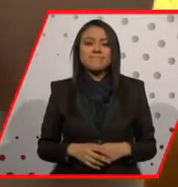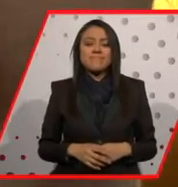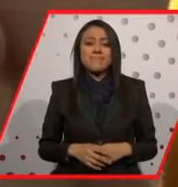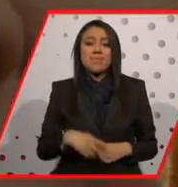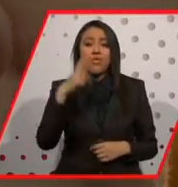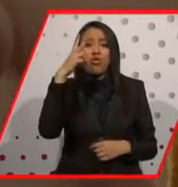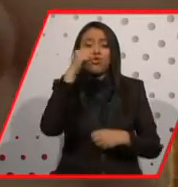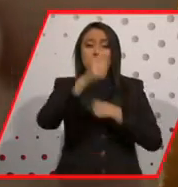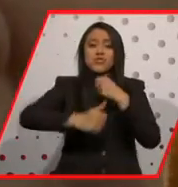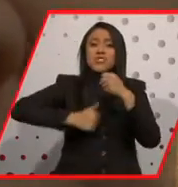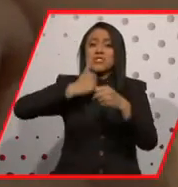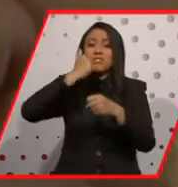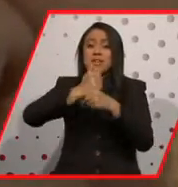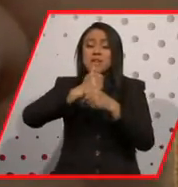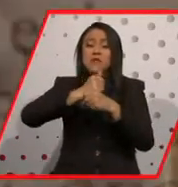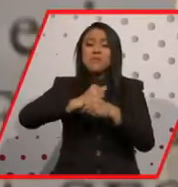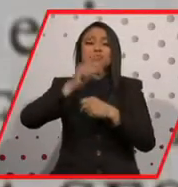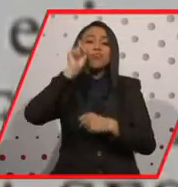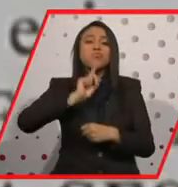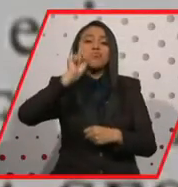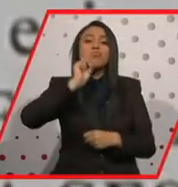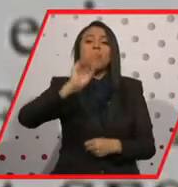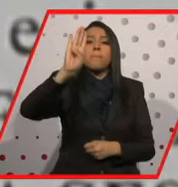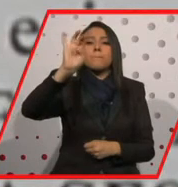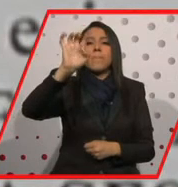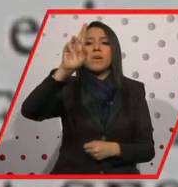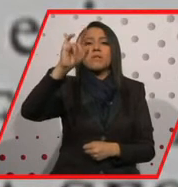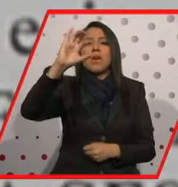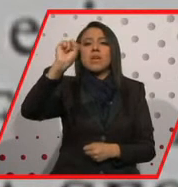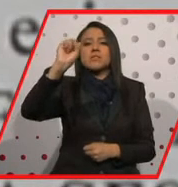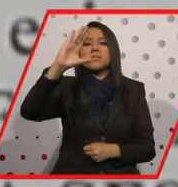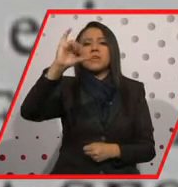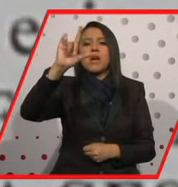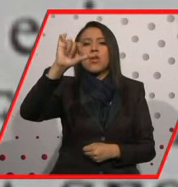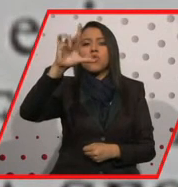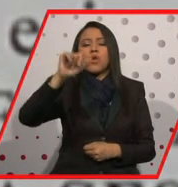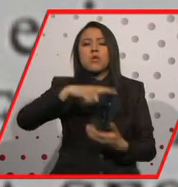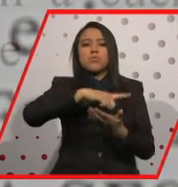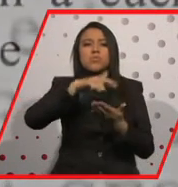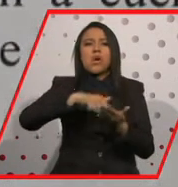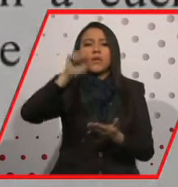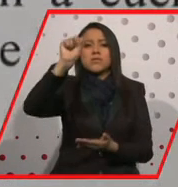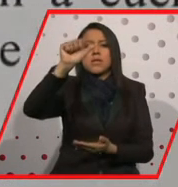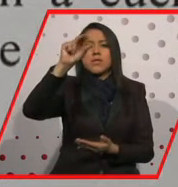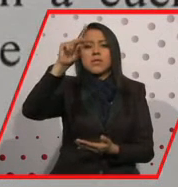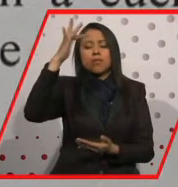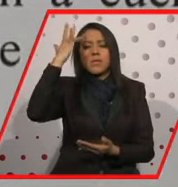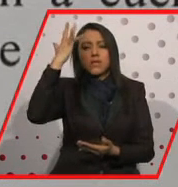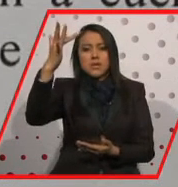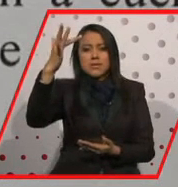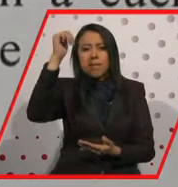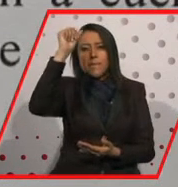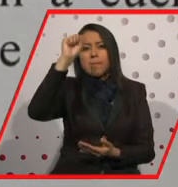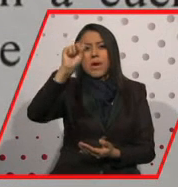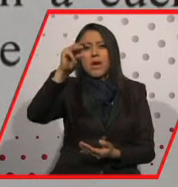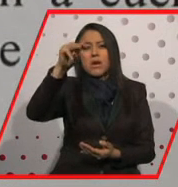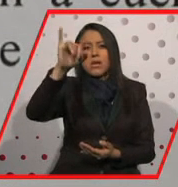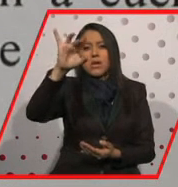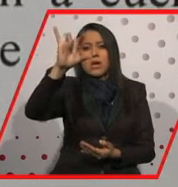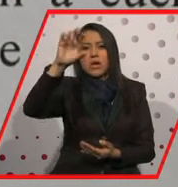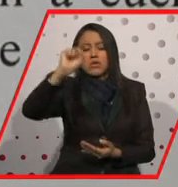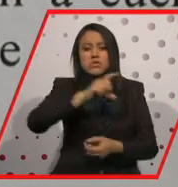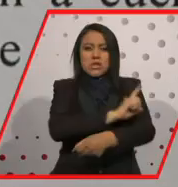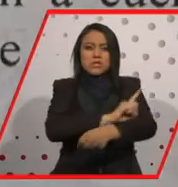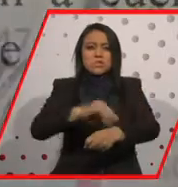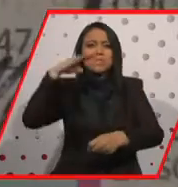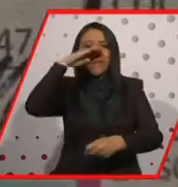Hace 2 años, la señora Berta Escalona García adquirió un departamento en la colonia Santa María Nonoalco, en la delegación Benito Juárez. Quisimos